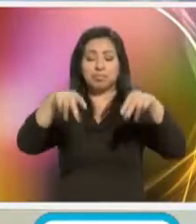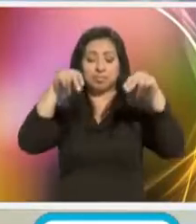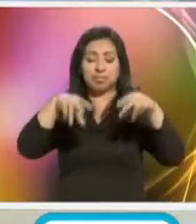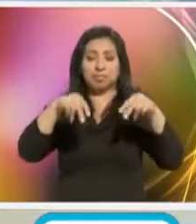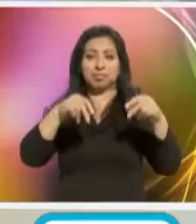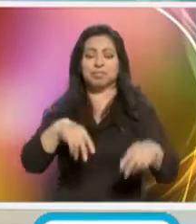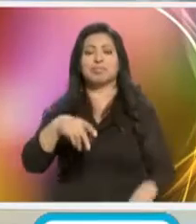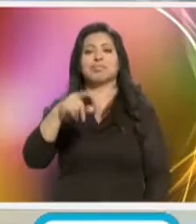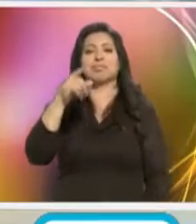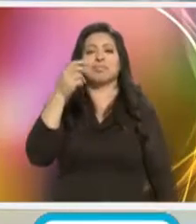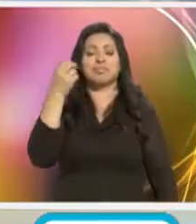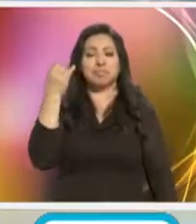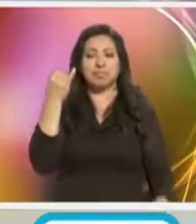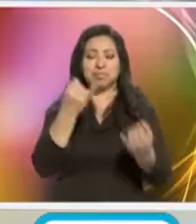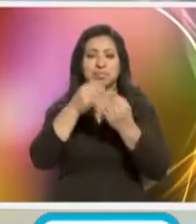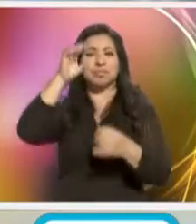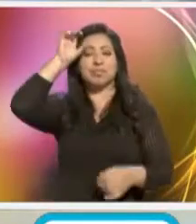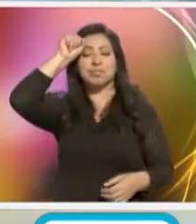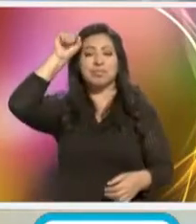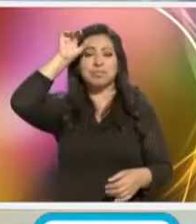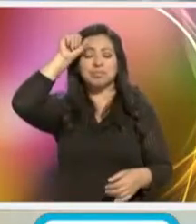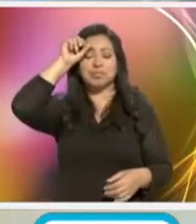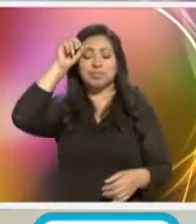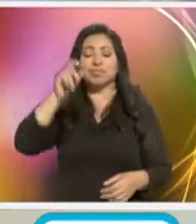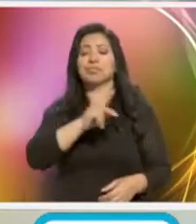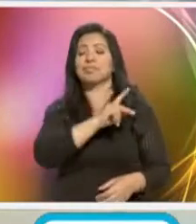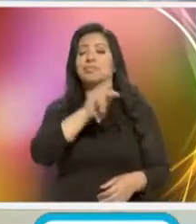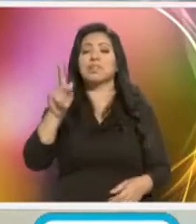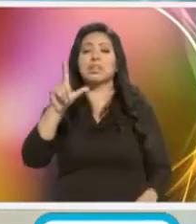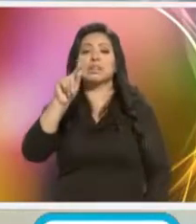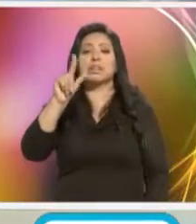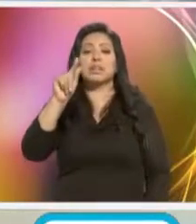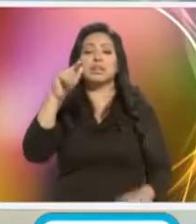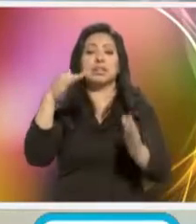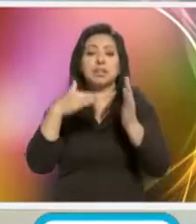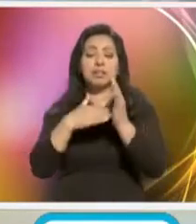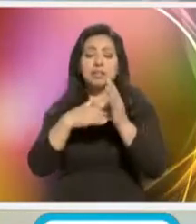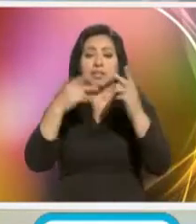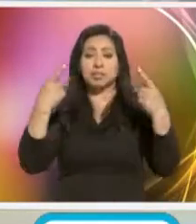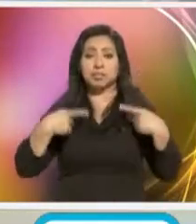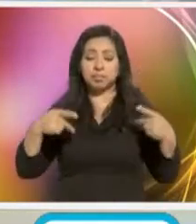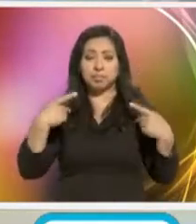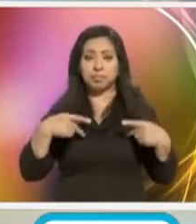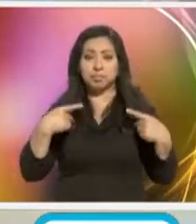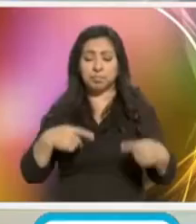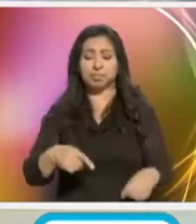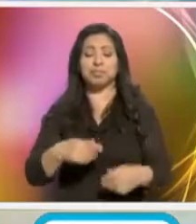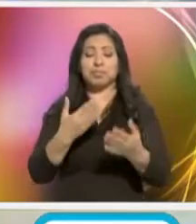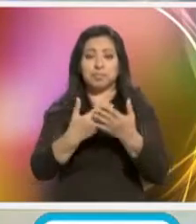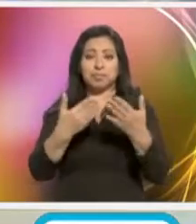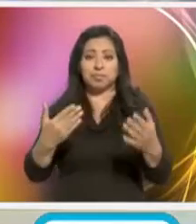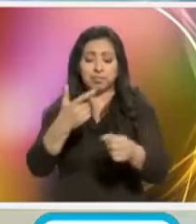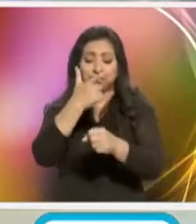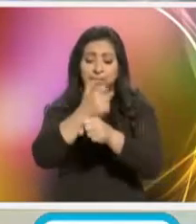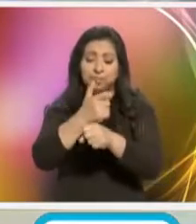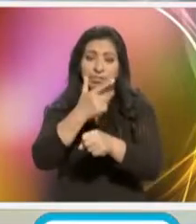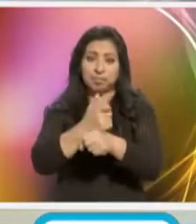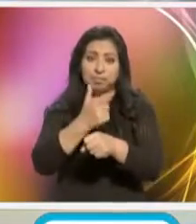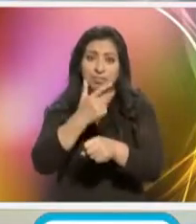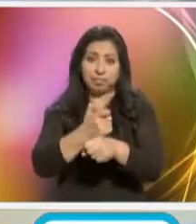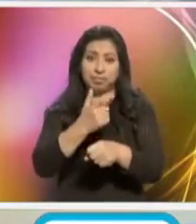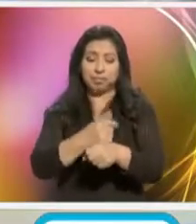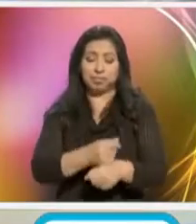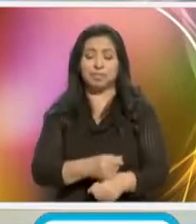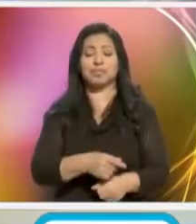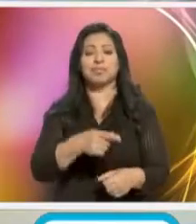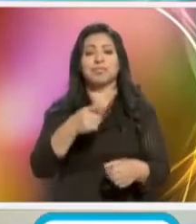han atendido a más de 70,000 personas en sus 6 ediciones, con esta la séptima, que bueno, pues la